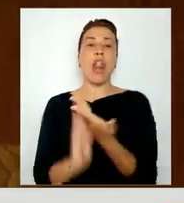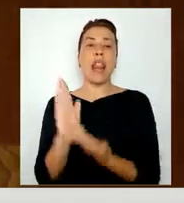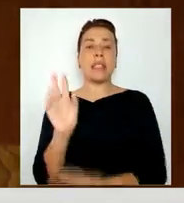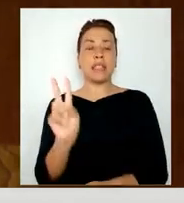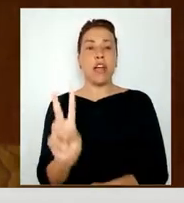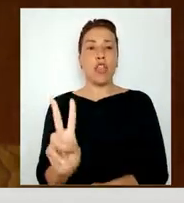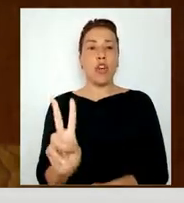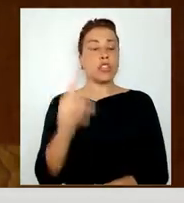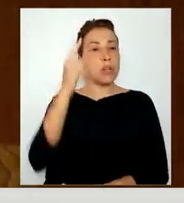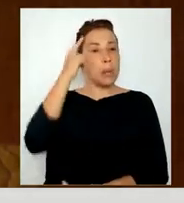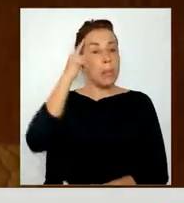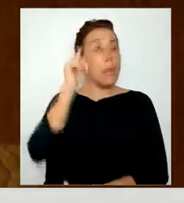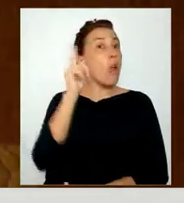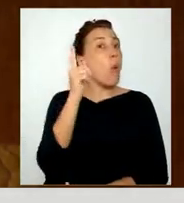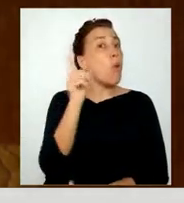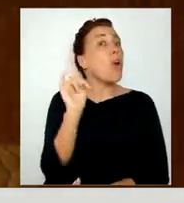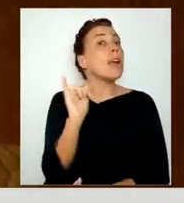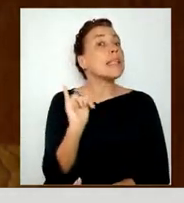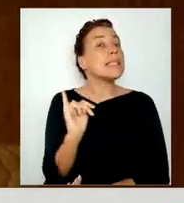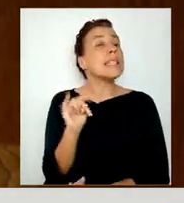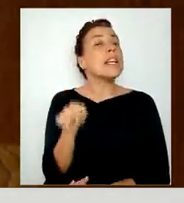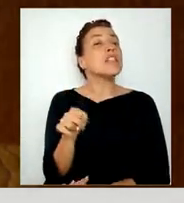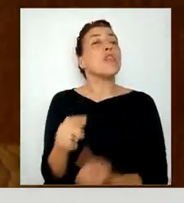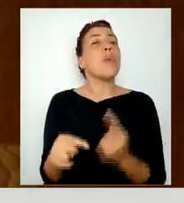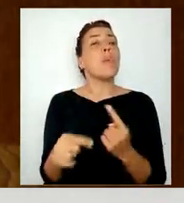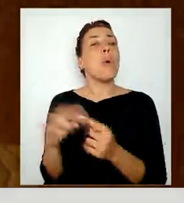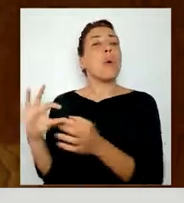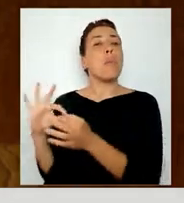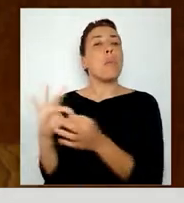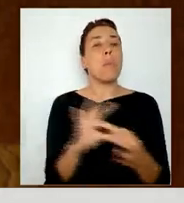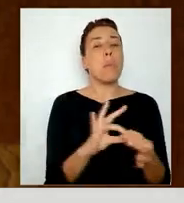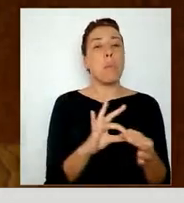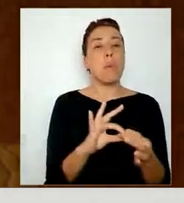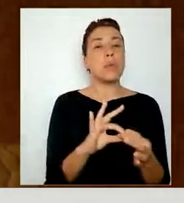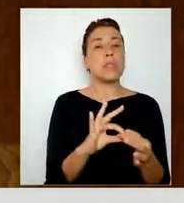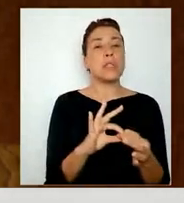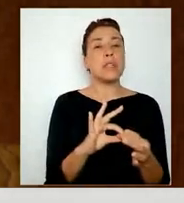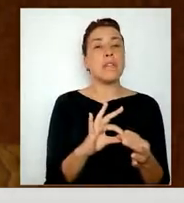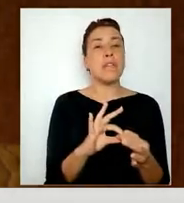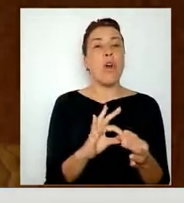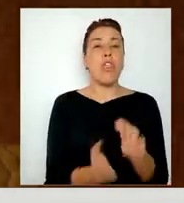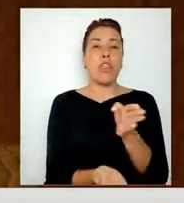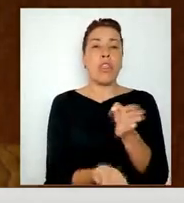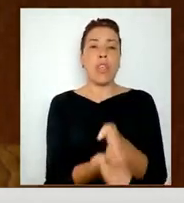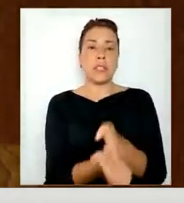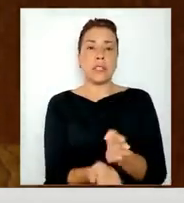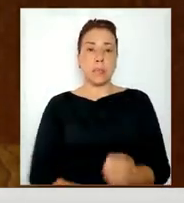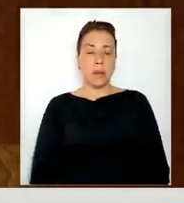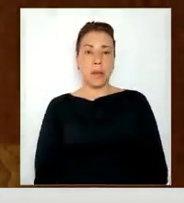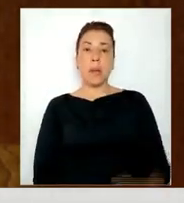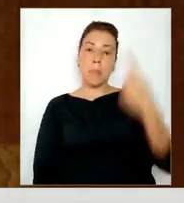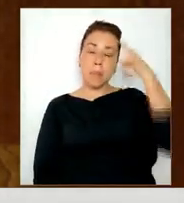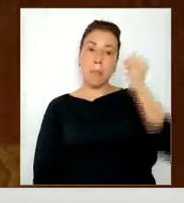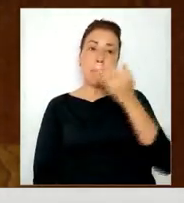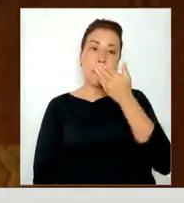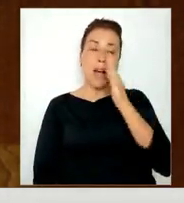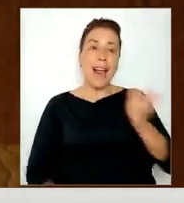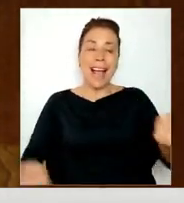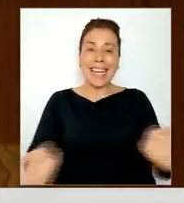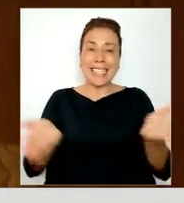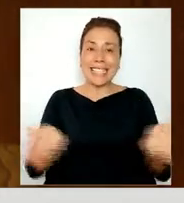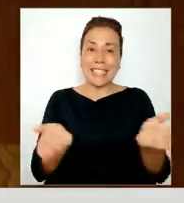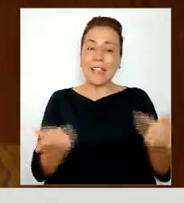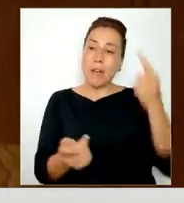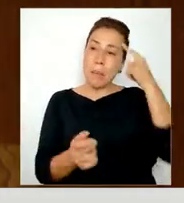calificación haya sido por motivos disciplinarios con el fin de mejorar los incentivos para responder a